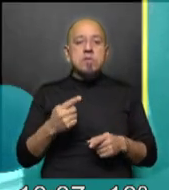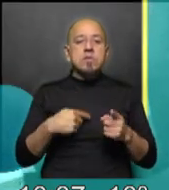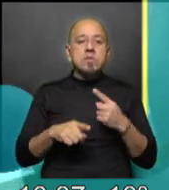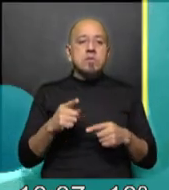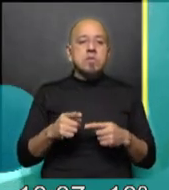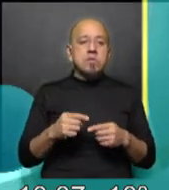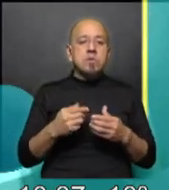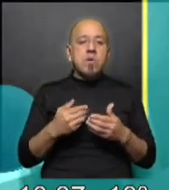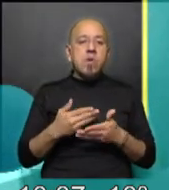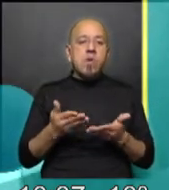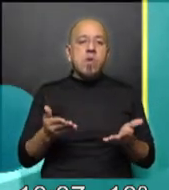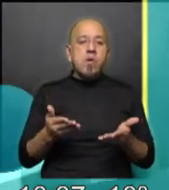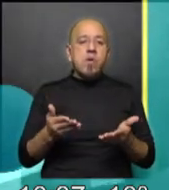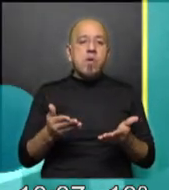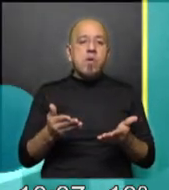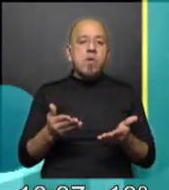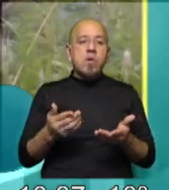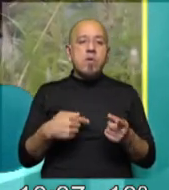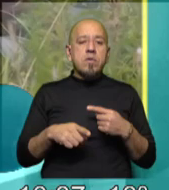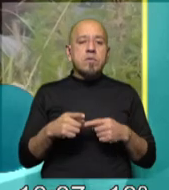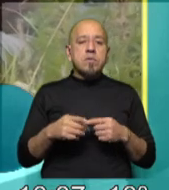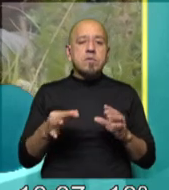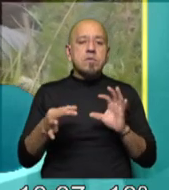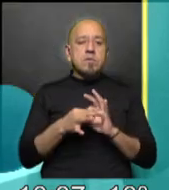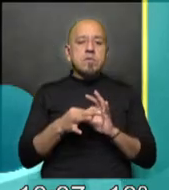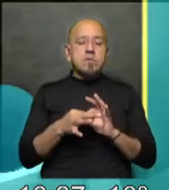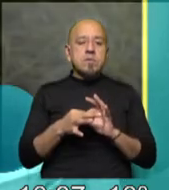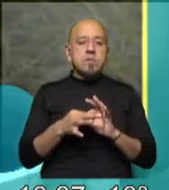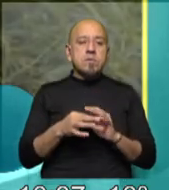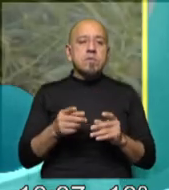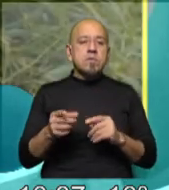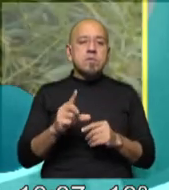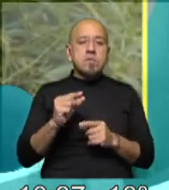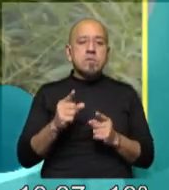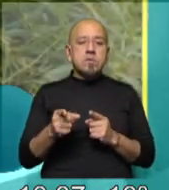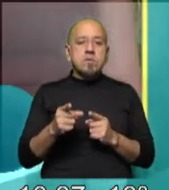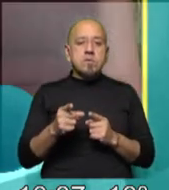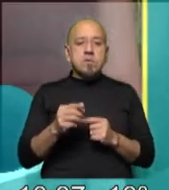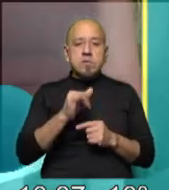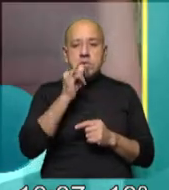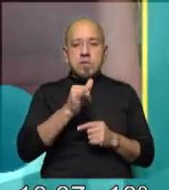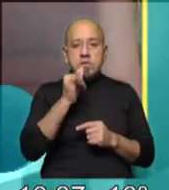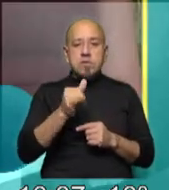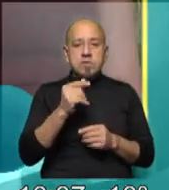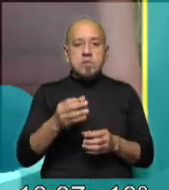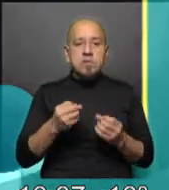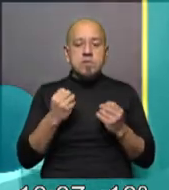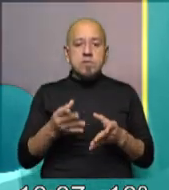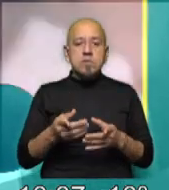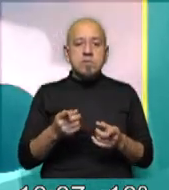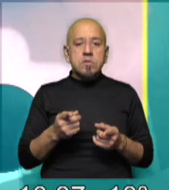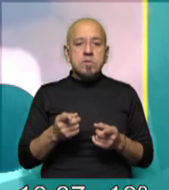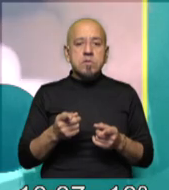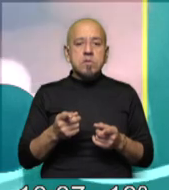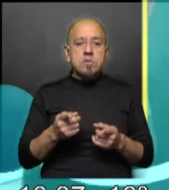nace obviamente que un nexo entre ellos, que dura poco, no les voy a contar tampoco porque es que se rompe